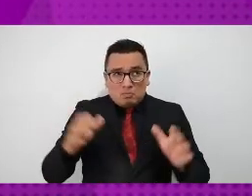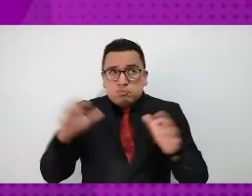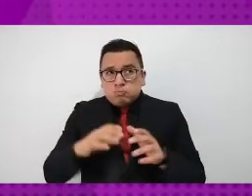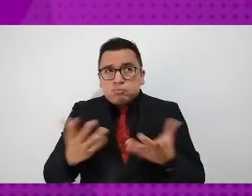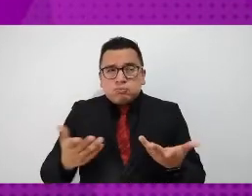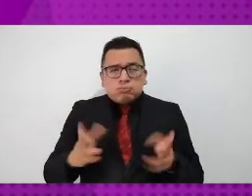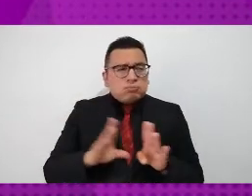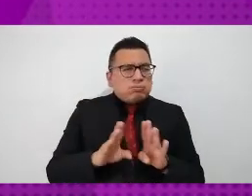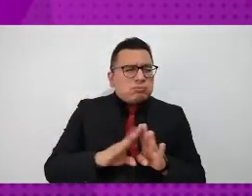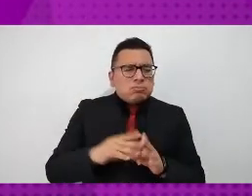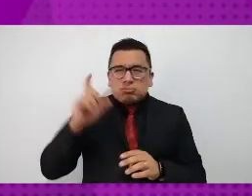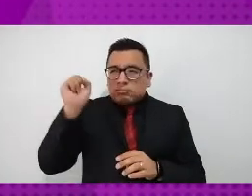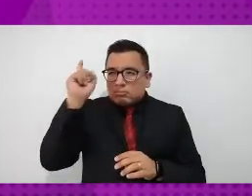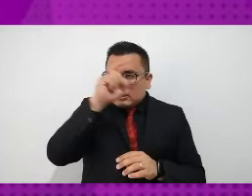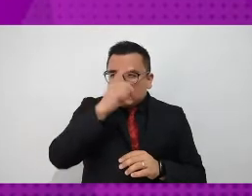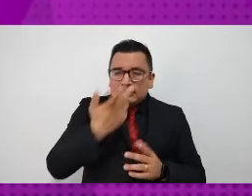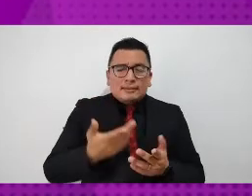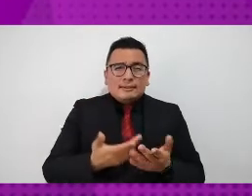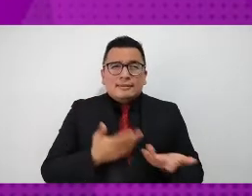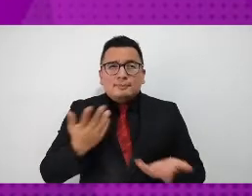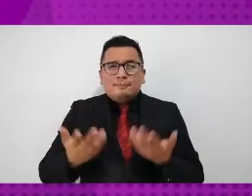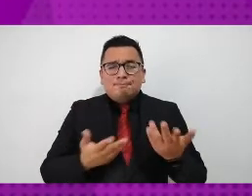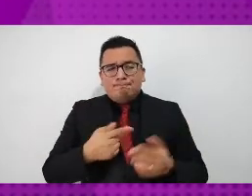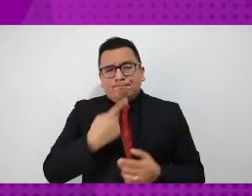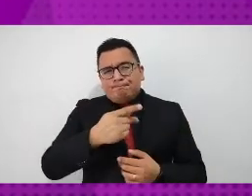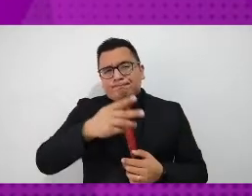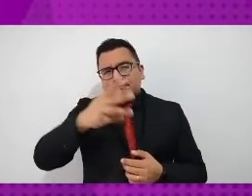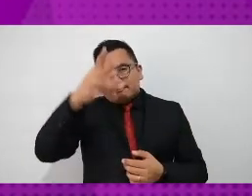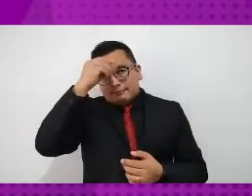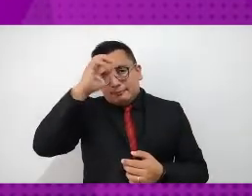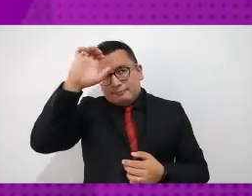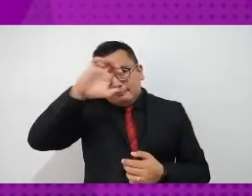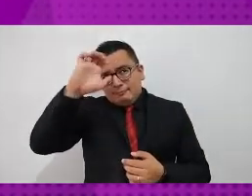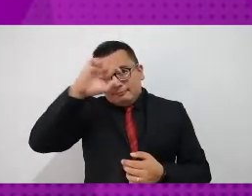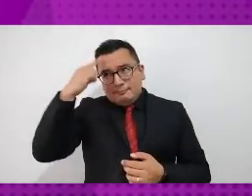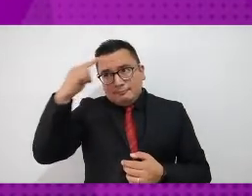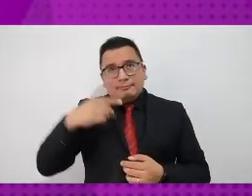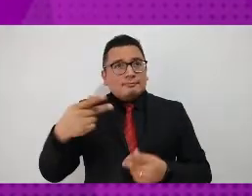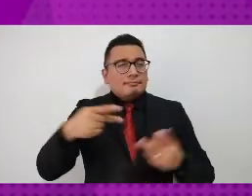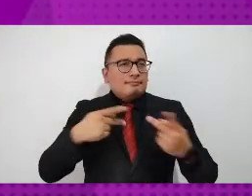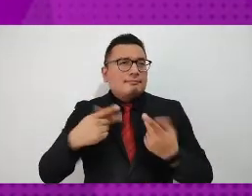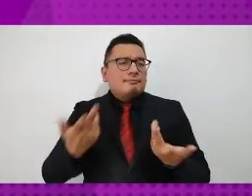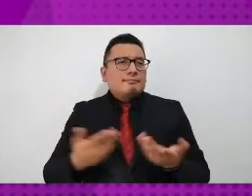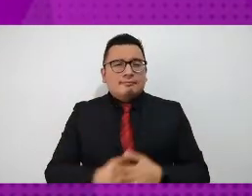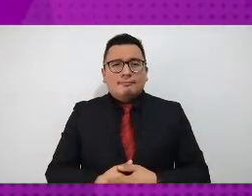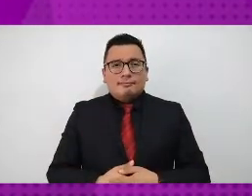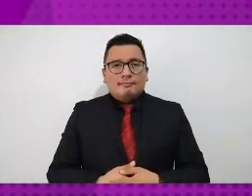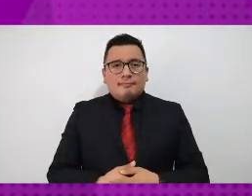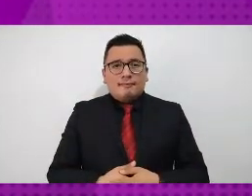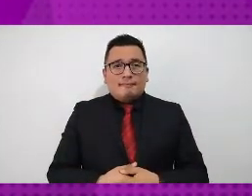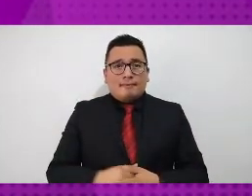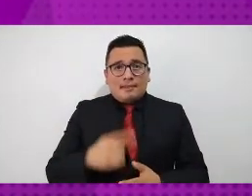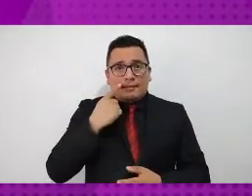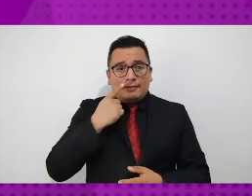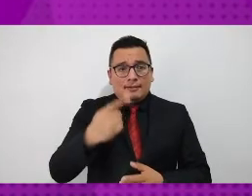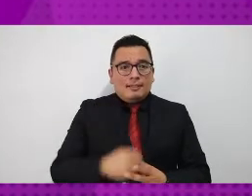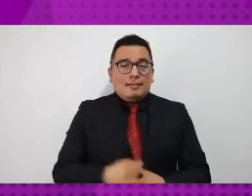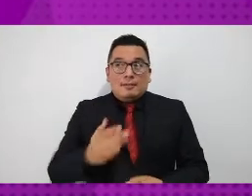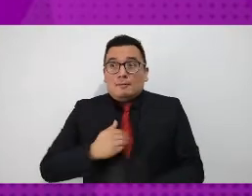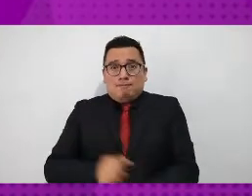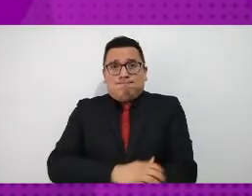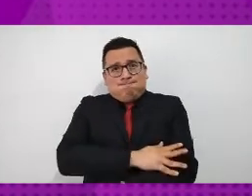cuáles fueron los retos los obstáculos qué aprendizaje tuvieron de la organización de los debates en 'hidalgo' que tuvo desea esta